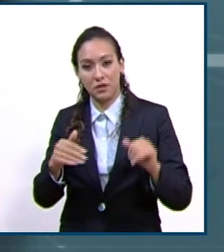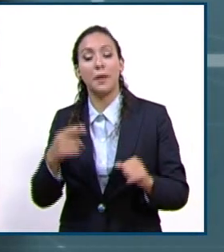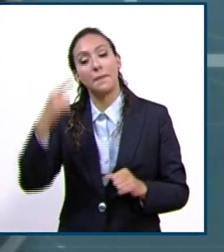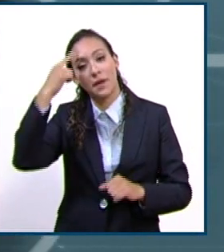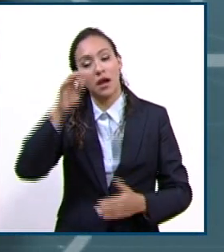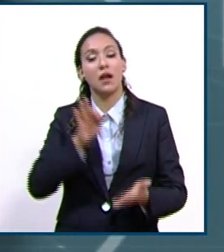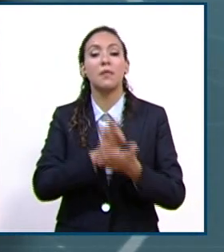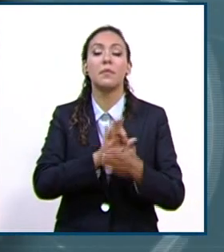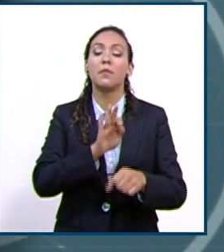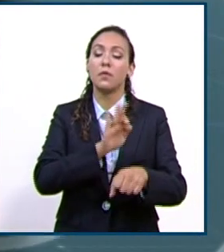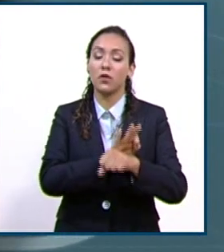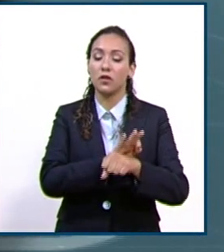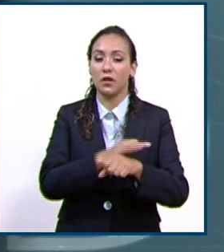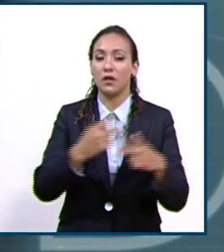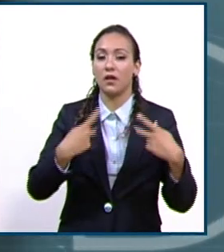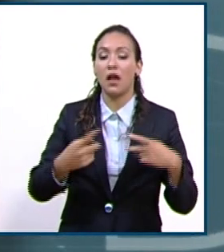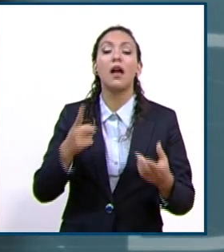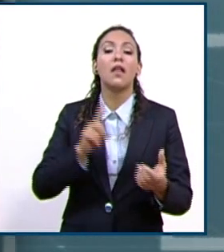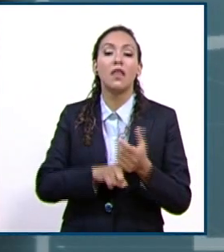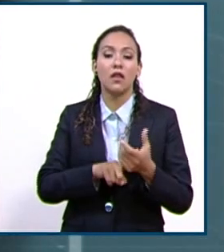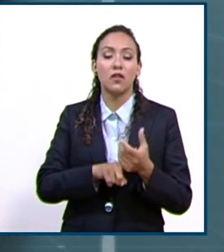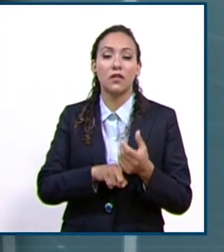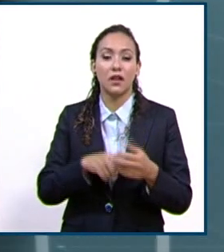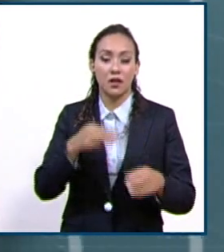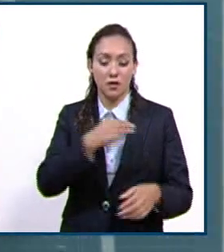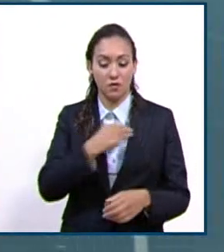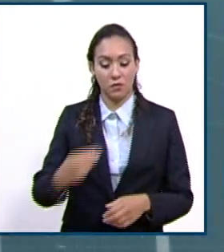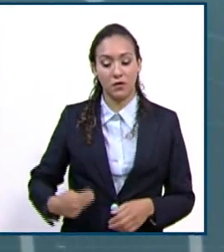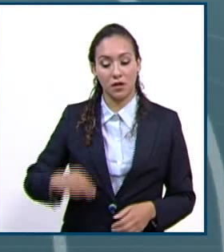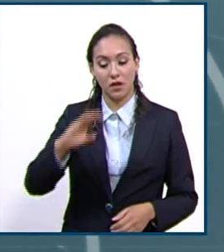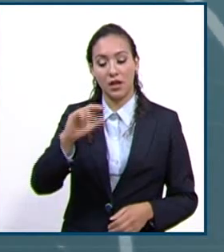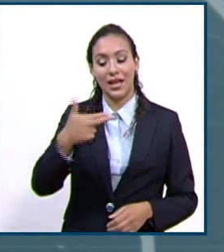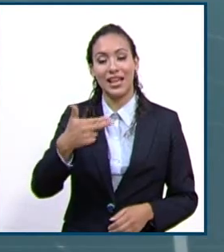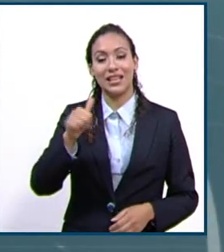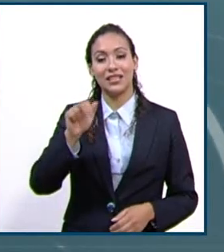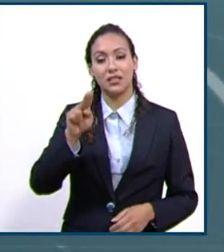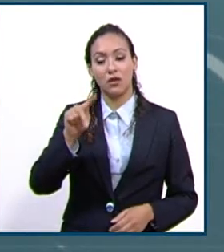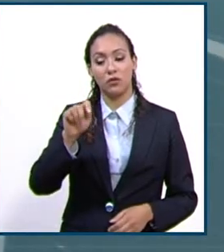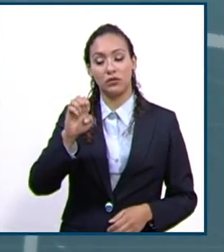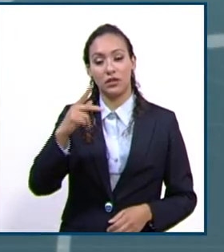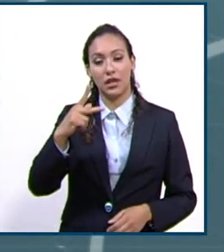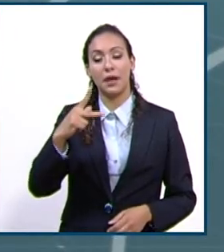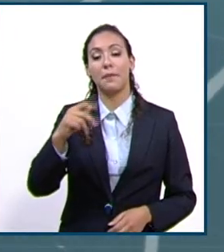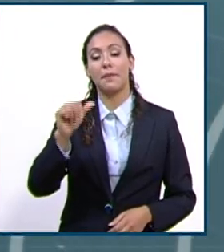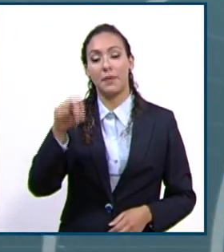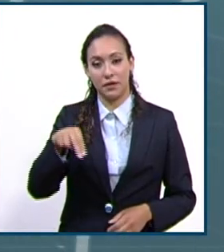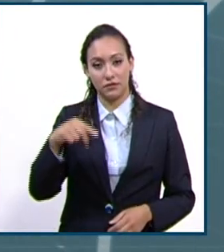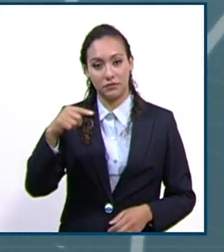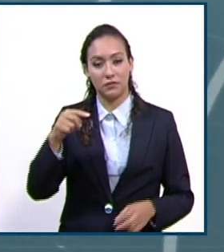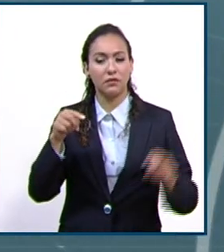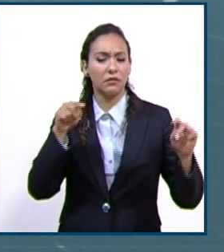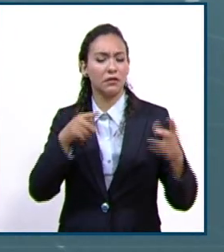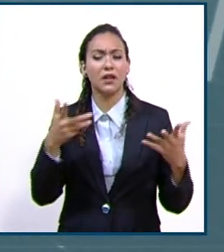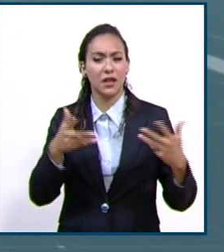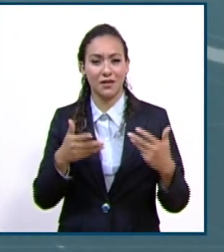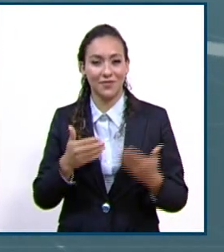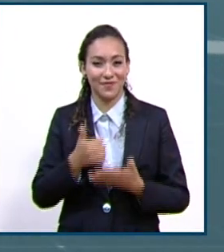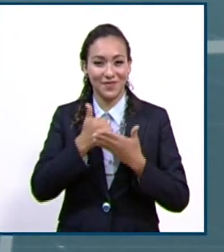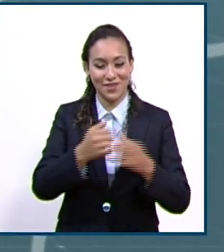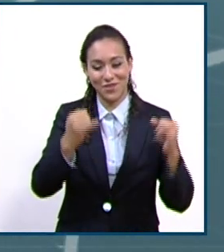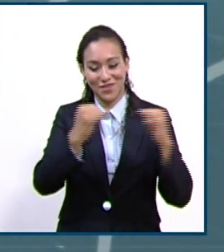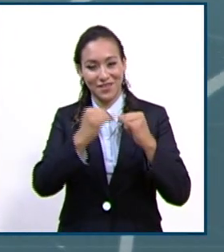Protección Civil en el municipio de Chautempán, que contará con especialistas en justicia alternativa para ayudar a